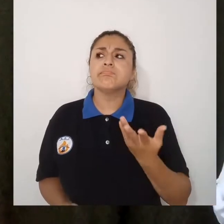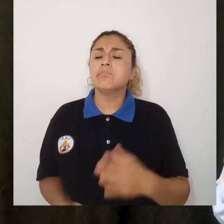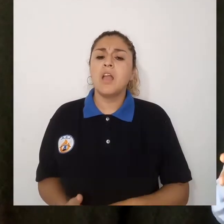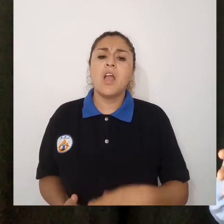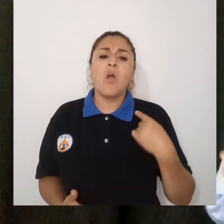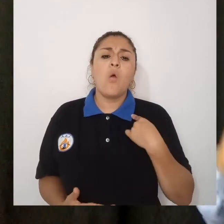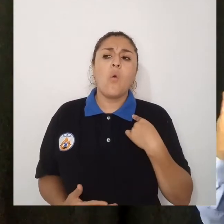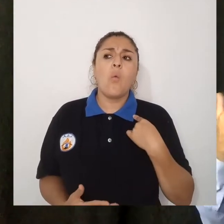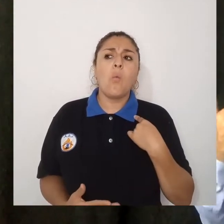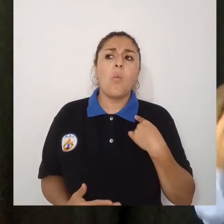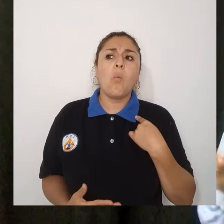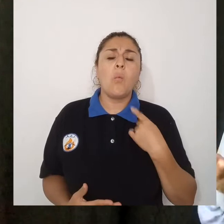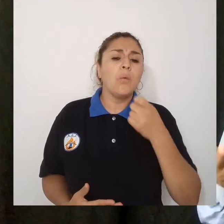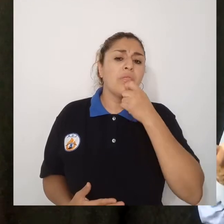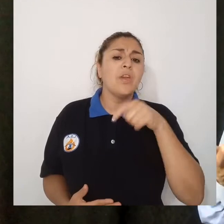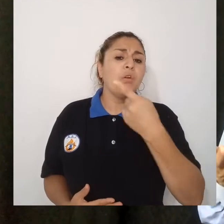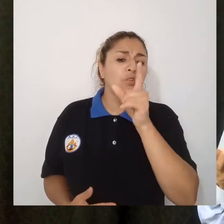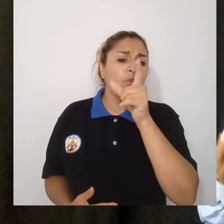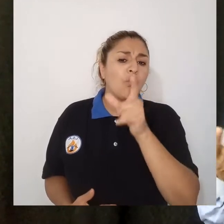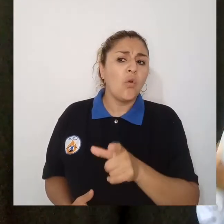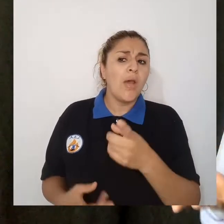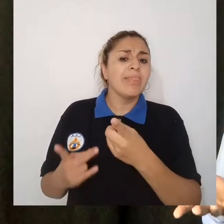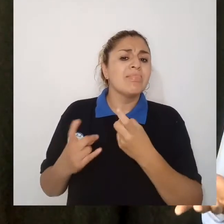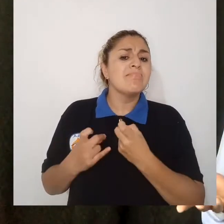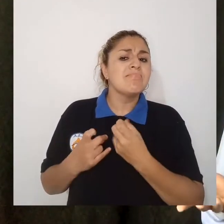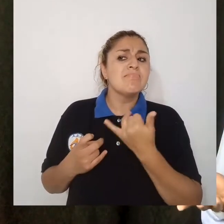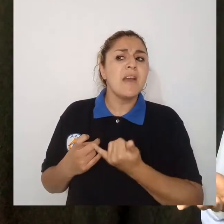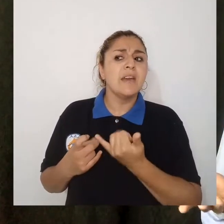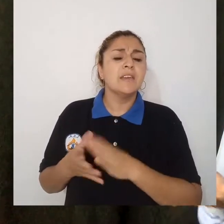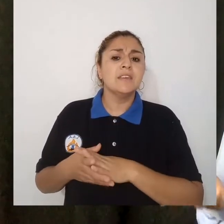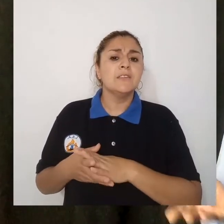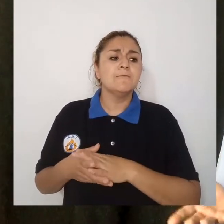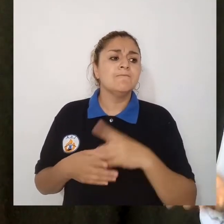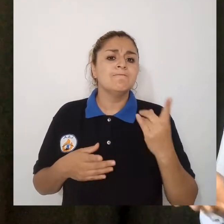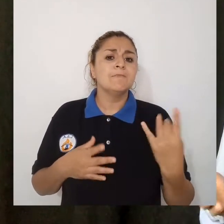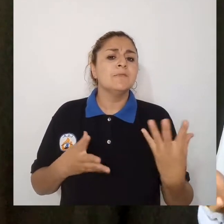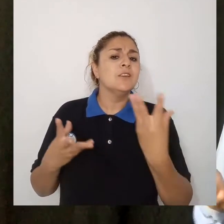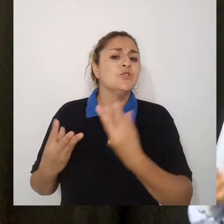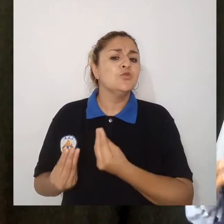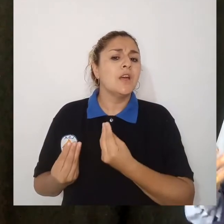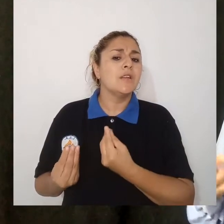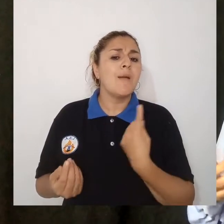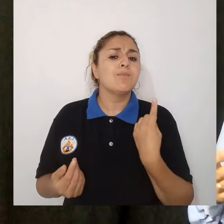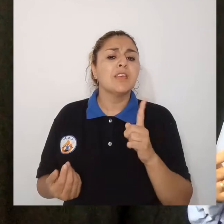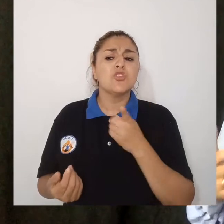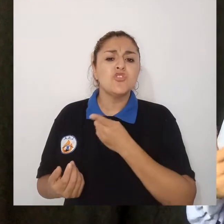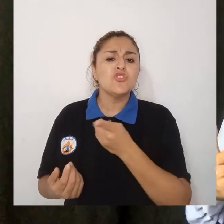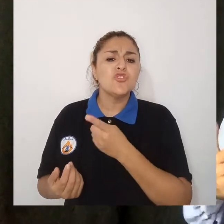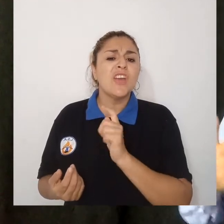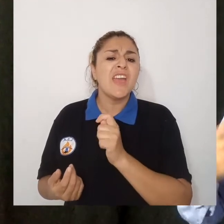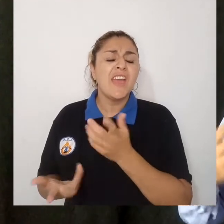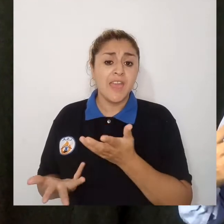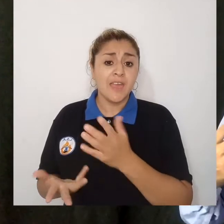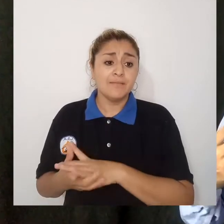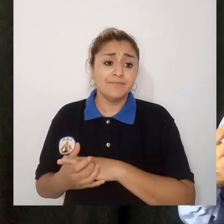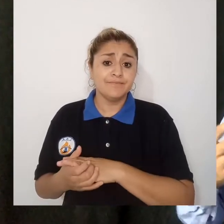cubrir las necesidades las necesidades de quienes como hemos leído ellos recorrían